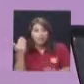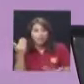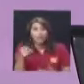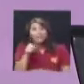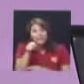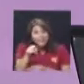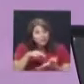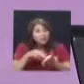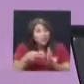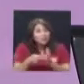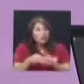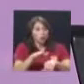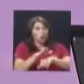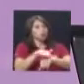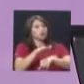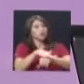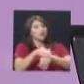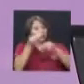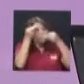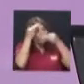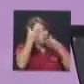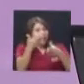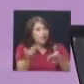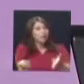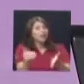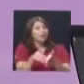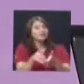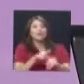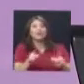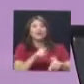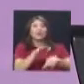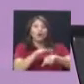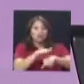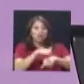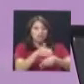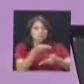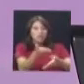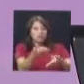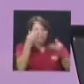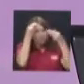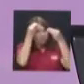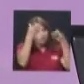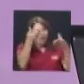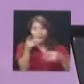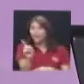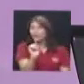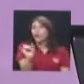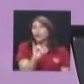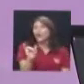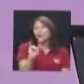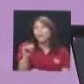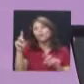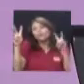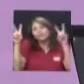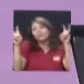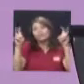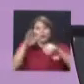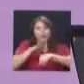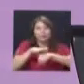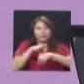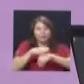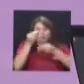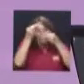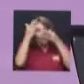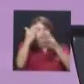a nuevas pero consentimiento informado no como se ha venido manejando en muchos casos el consentimiento informado que es